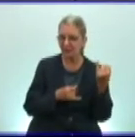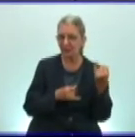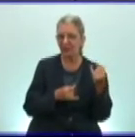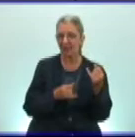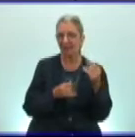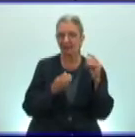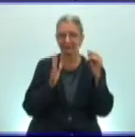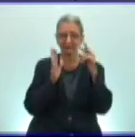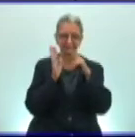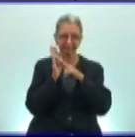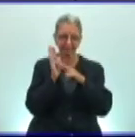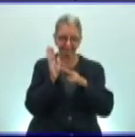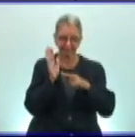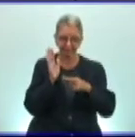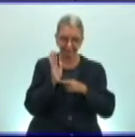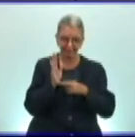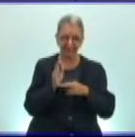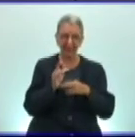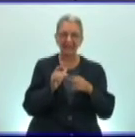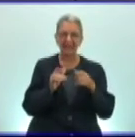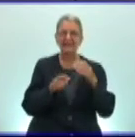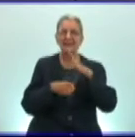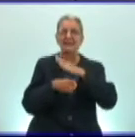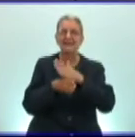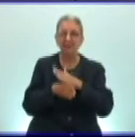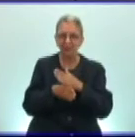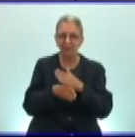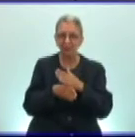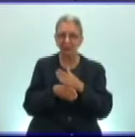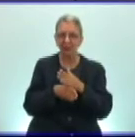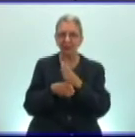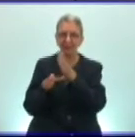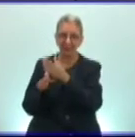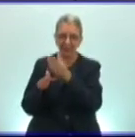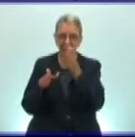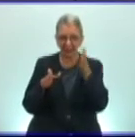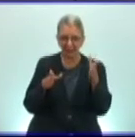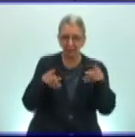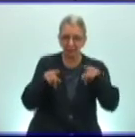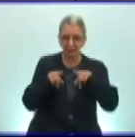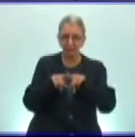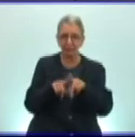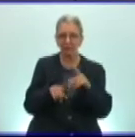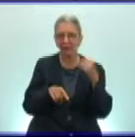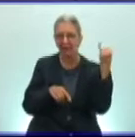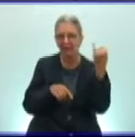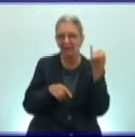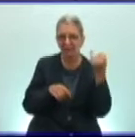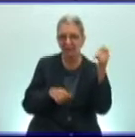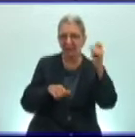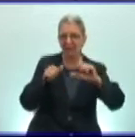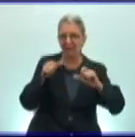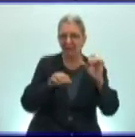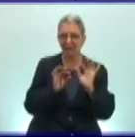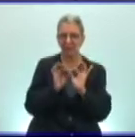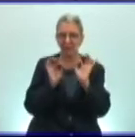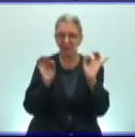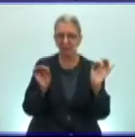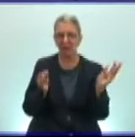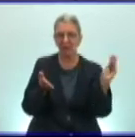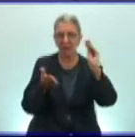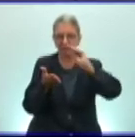químicos por medio de símbolos, a partir de lo que plantea la Unión Internacional de la Química Pura y